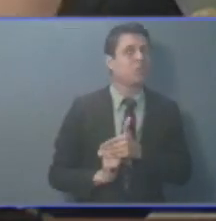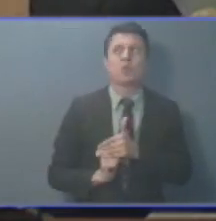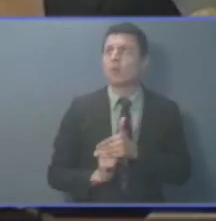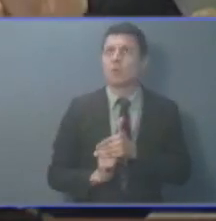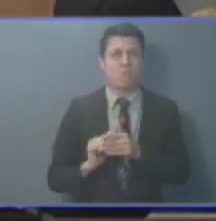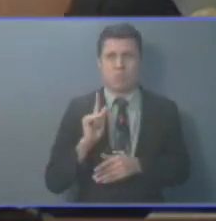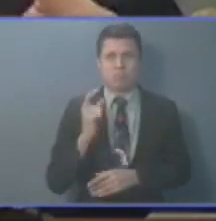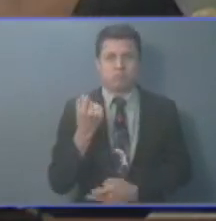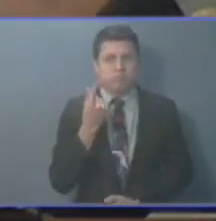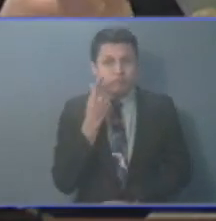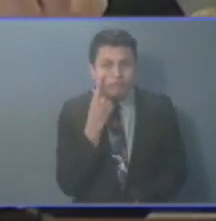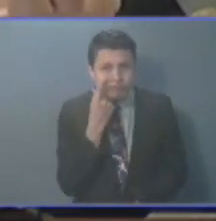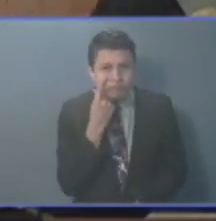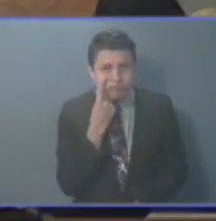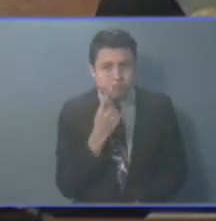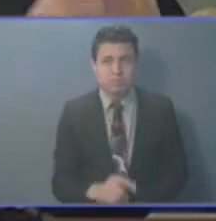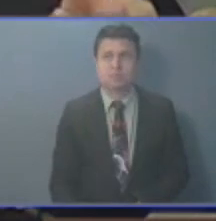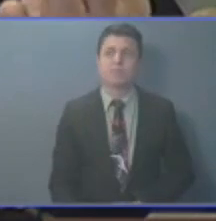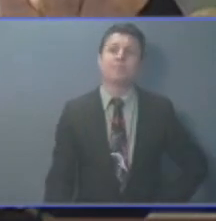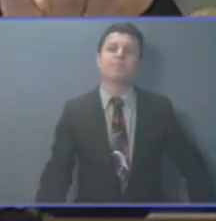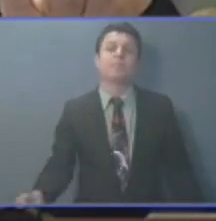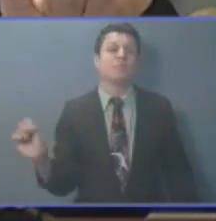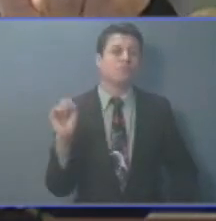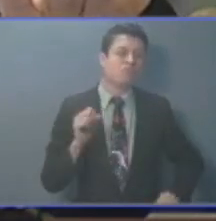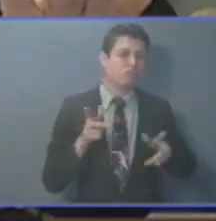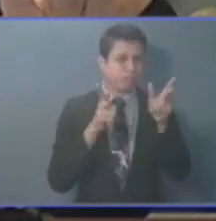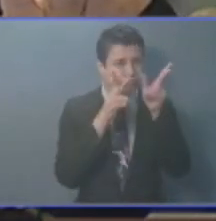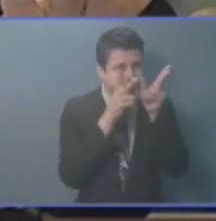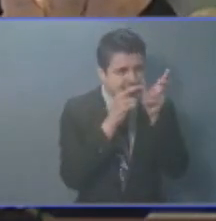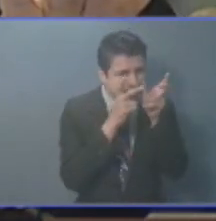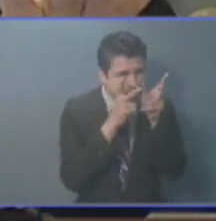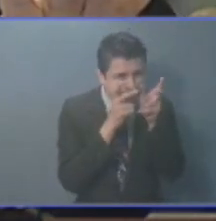Ejercer una función de veeduría de seguimiento